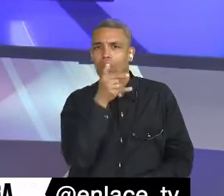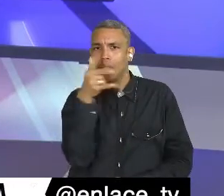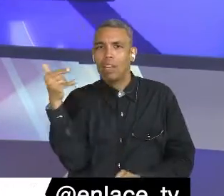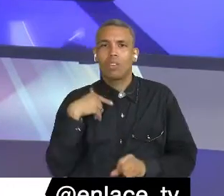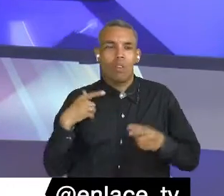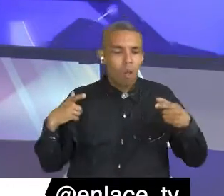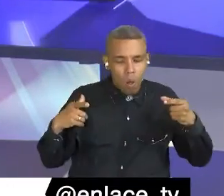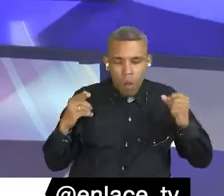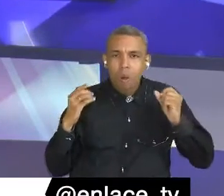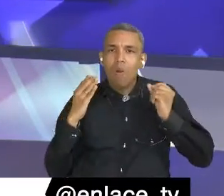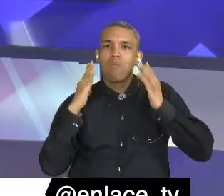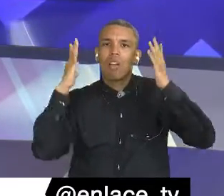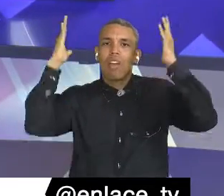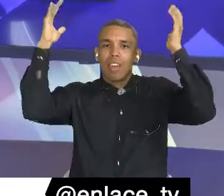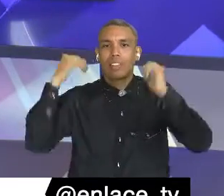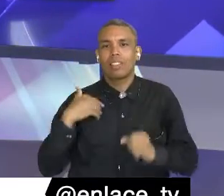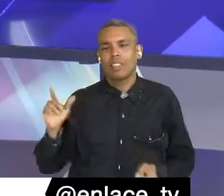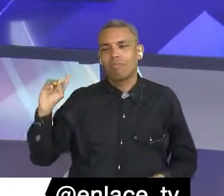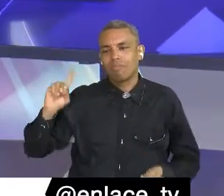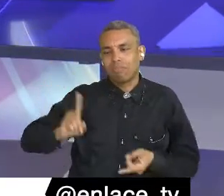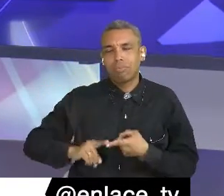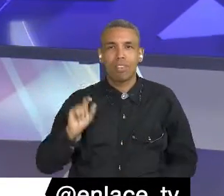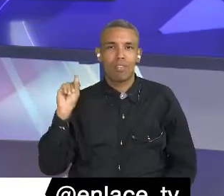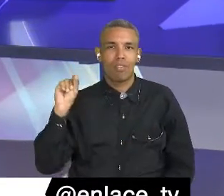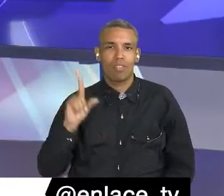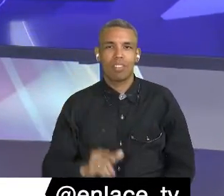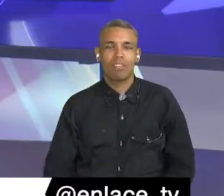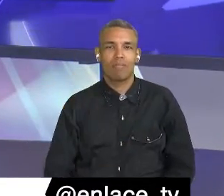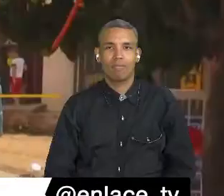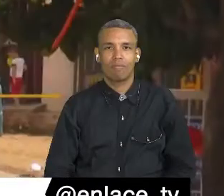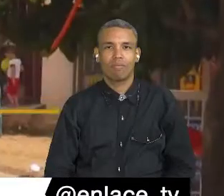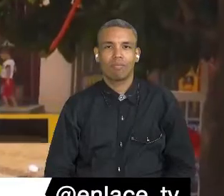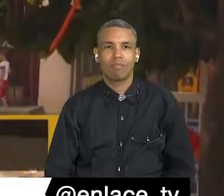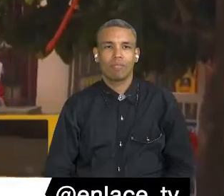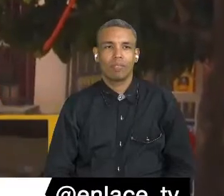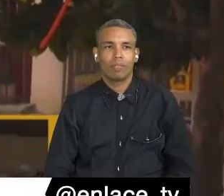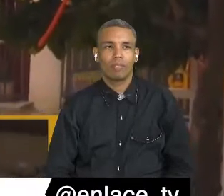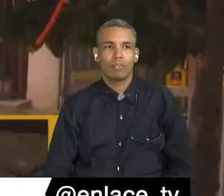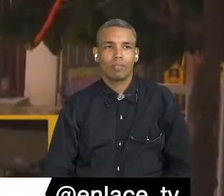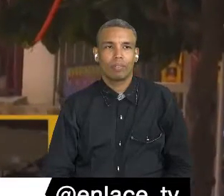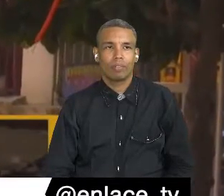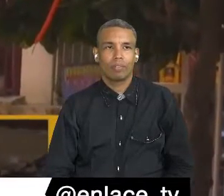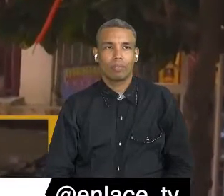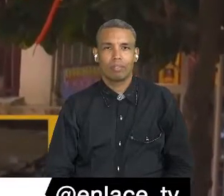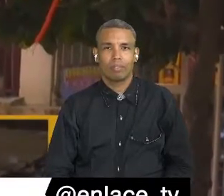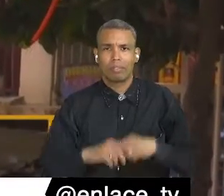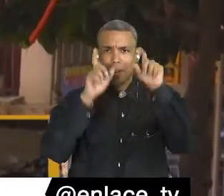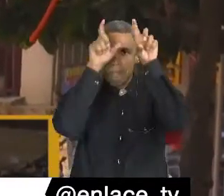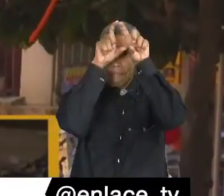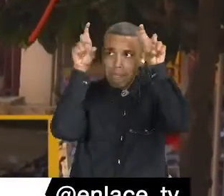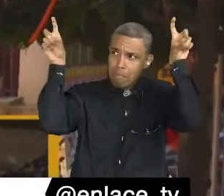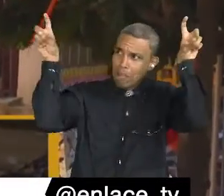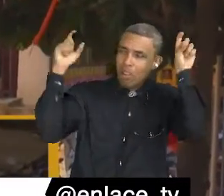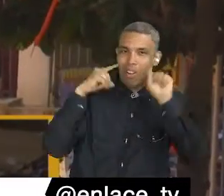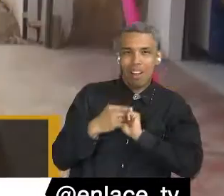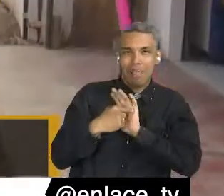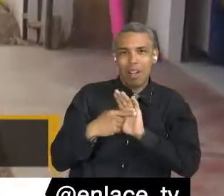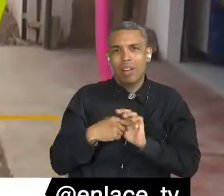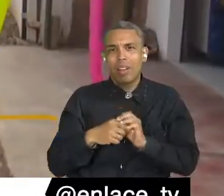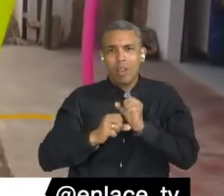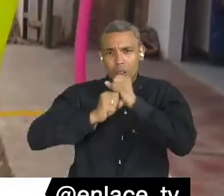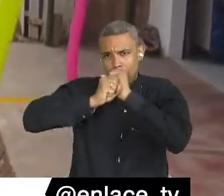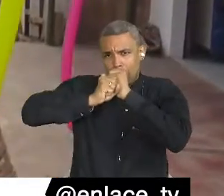11 años cumple este sector de haber sido fundado. Este cartel y la decoración con bombas de colores que están puestas a la